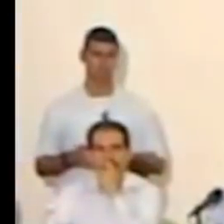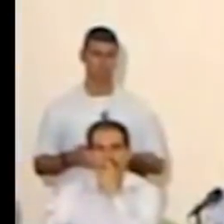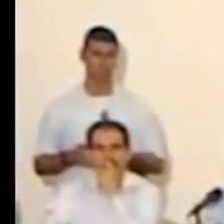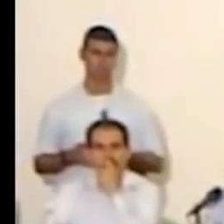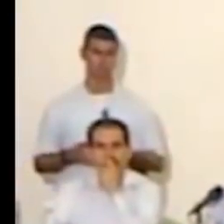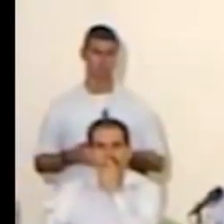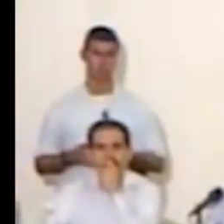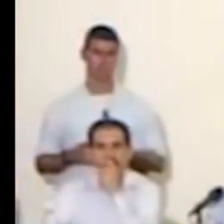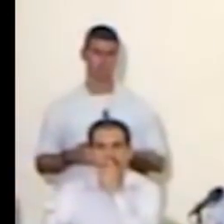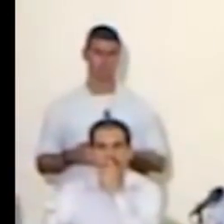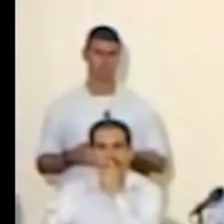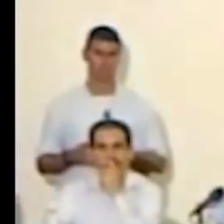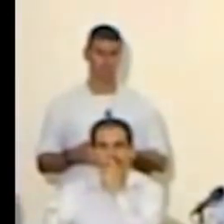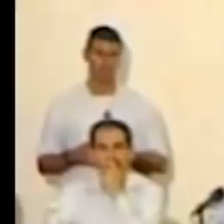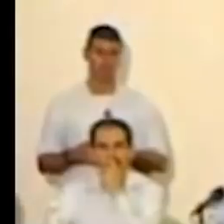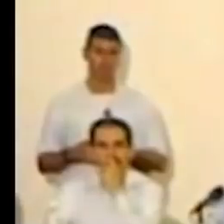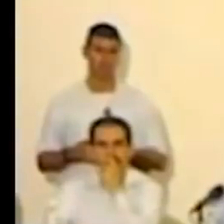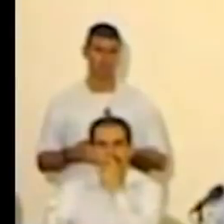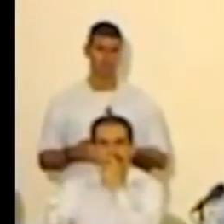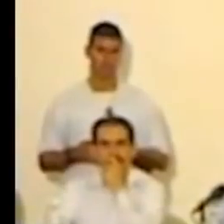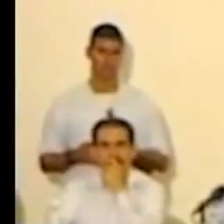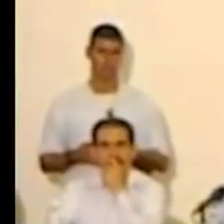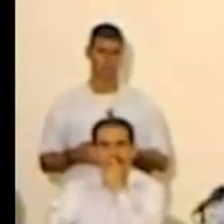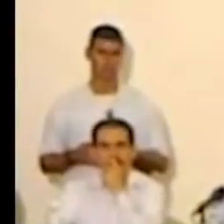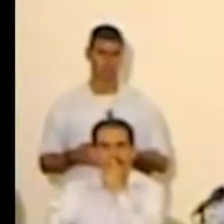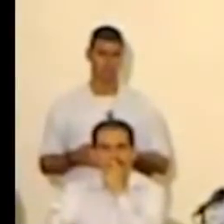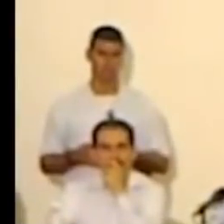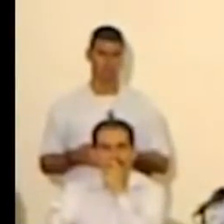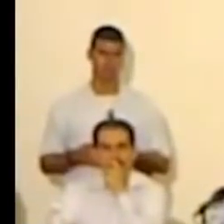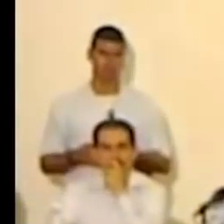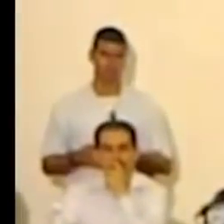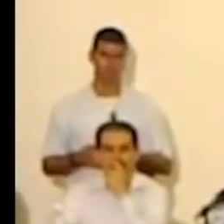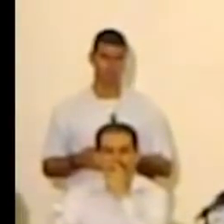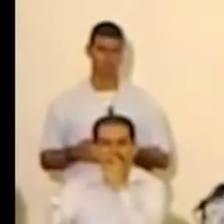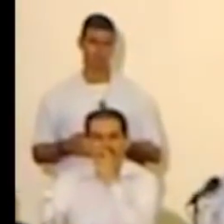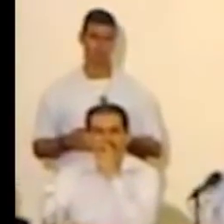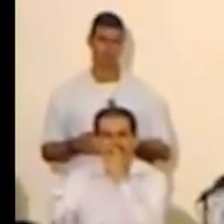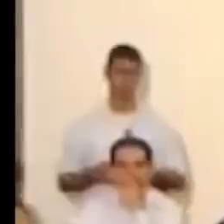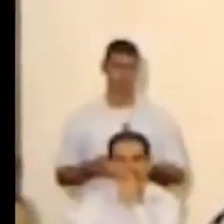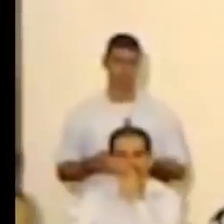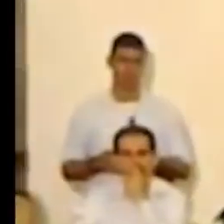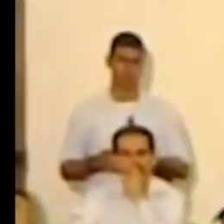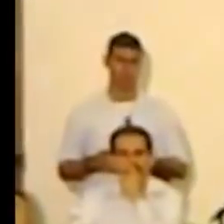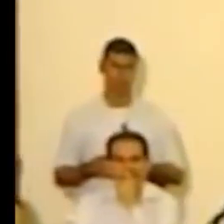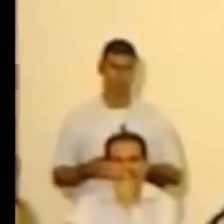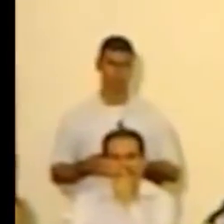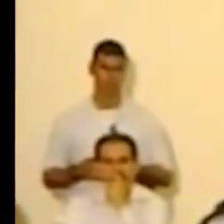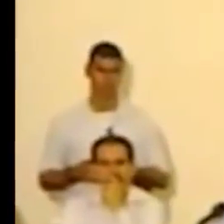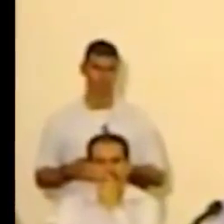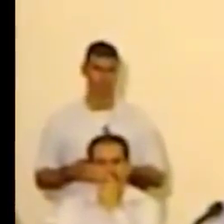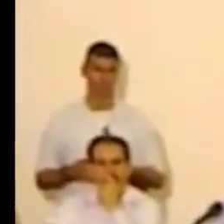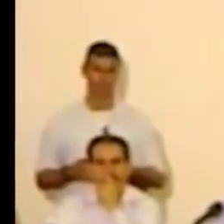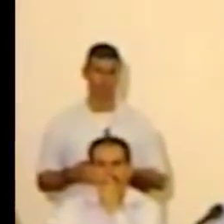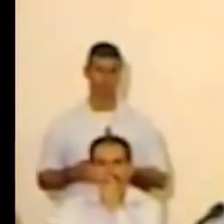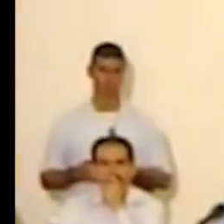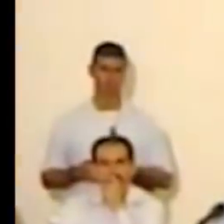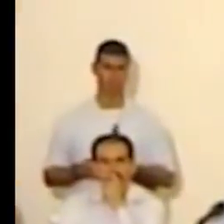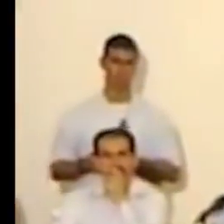Claro que fue una decisión de dinero, sí lo es. Fue una decisión de dónde se tenía capacidad instalada para